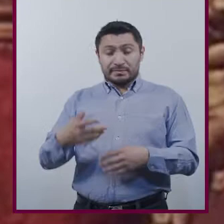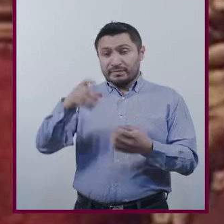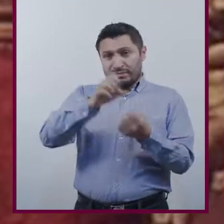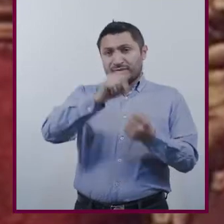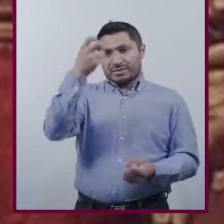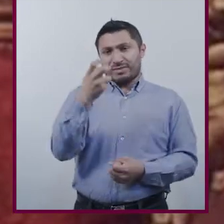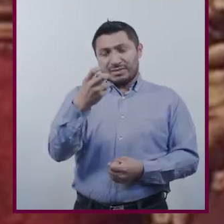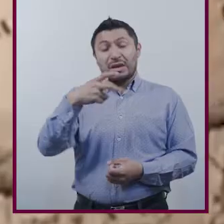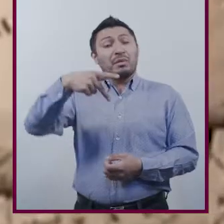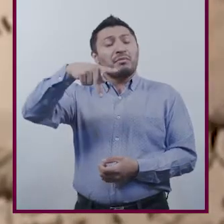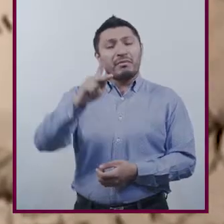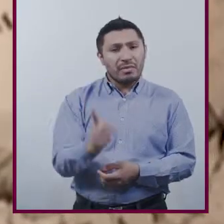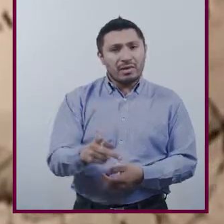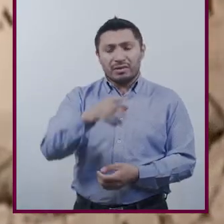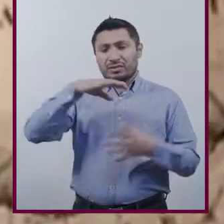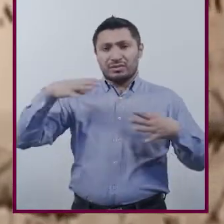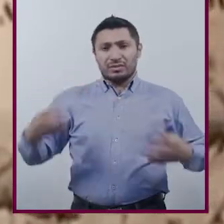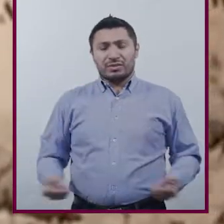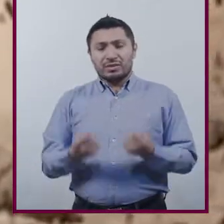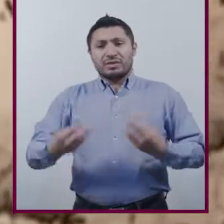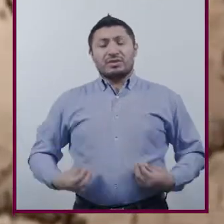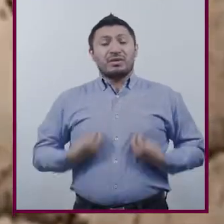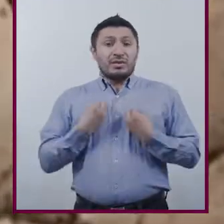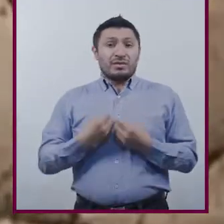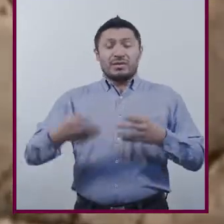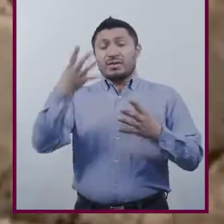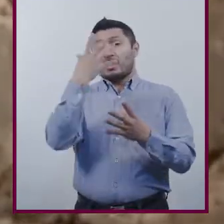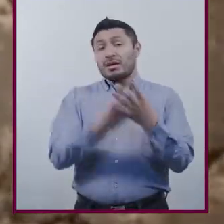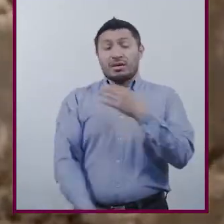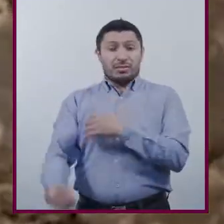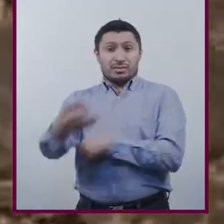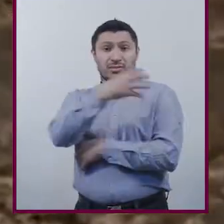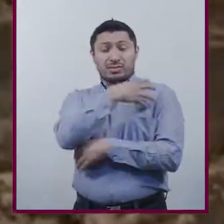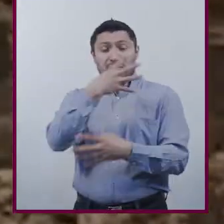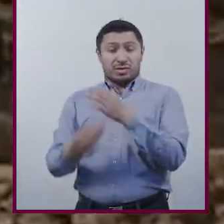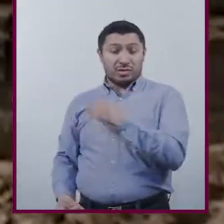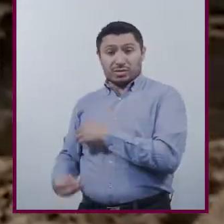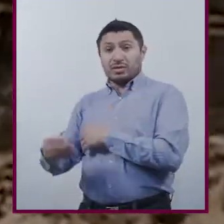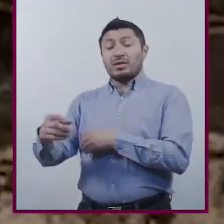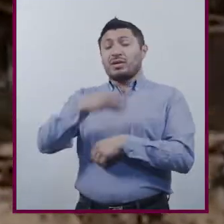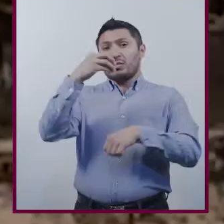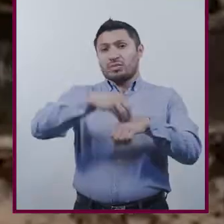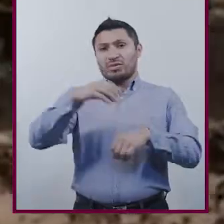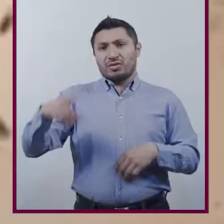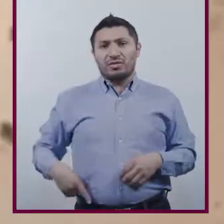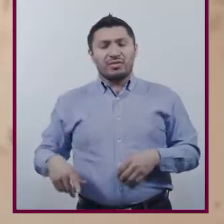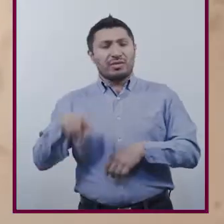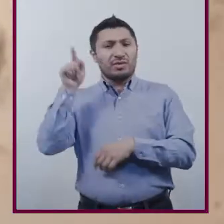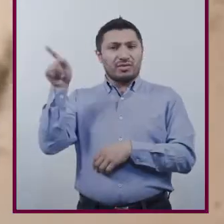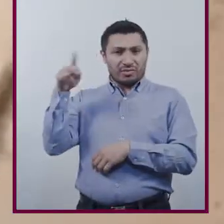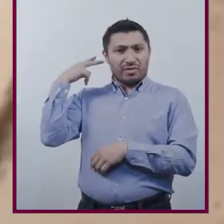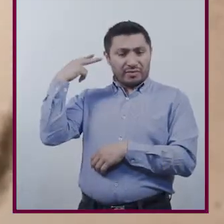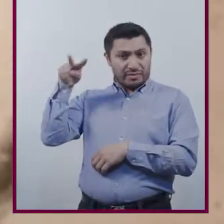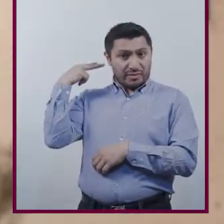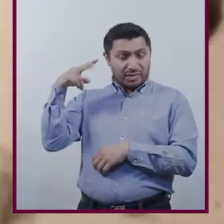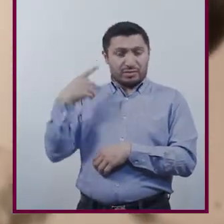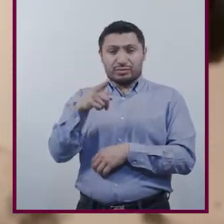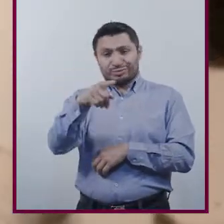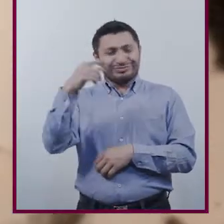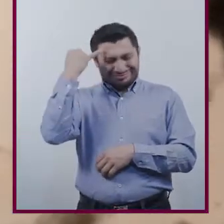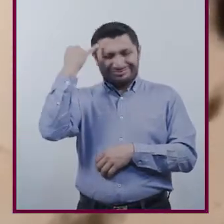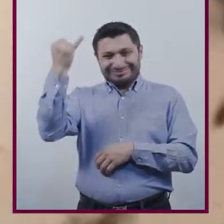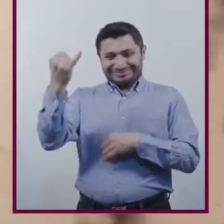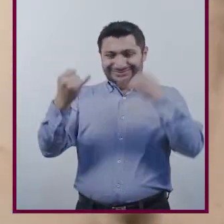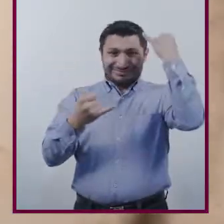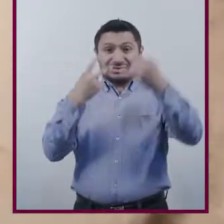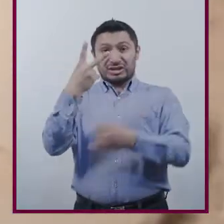para salvar su vida, debió huir de la capital e instalar la sede de su gobierno en el puerto de Veracruz. Imagínate,